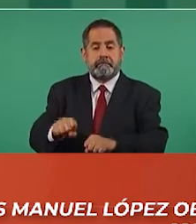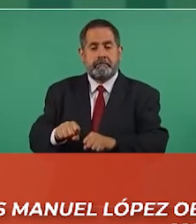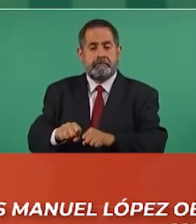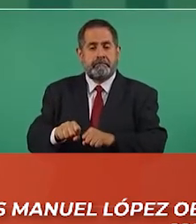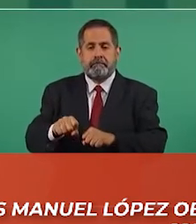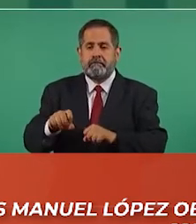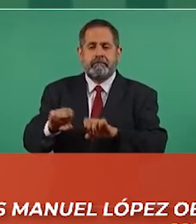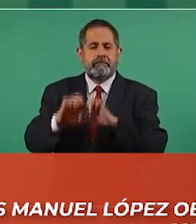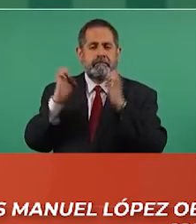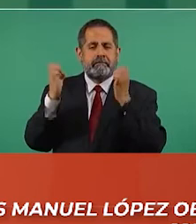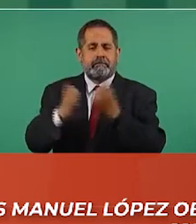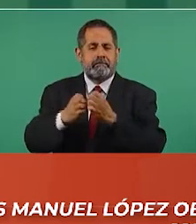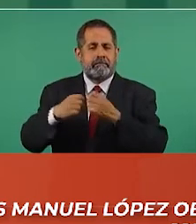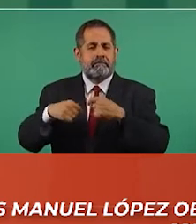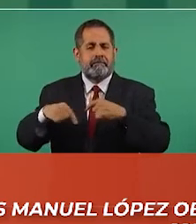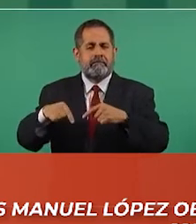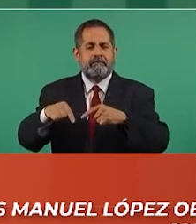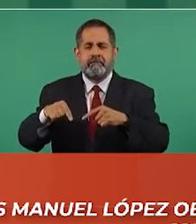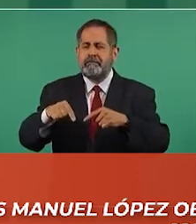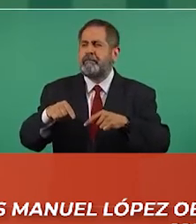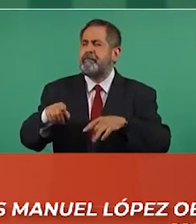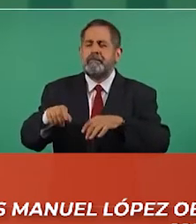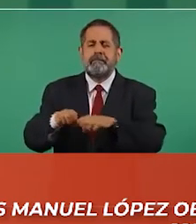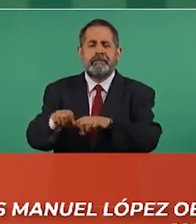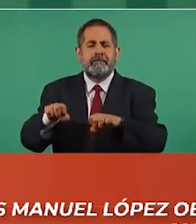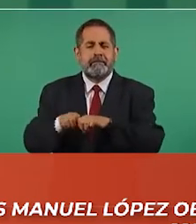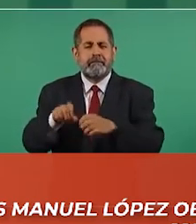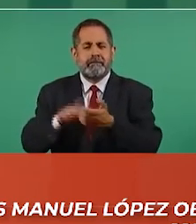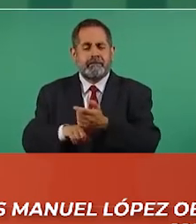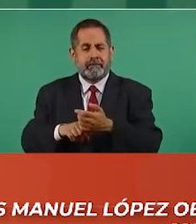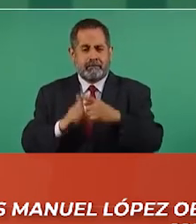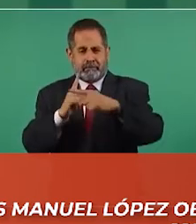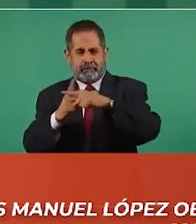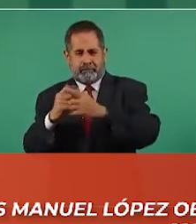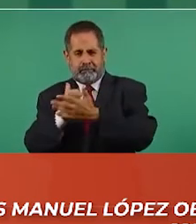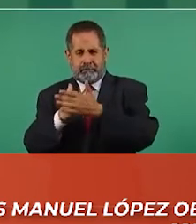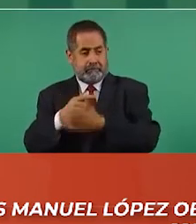el estadio, no el estadio, el equipo Cruz Azul.